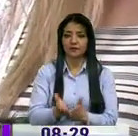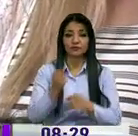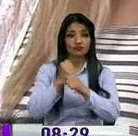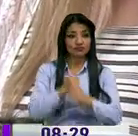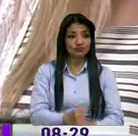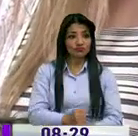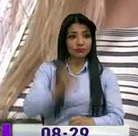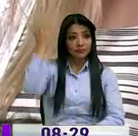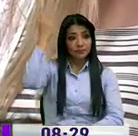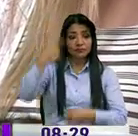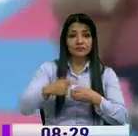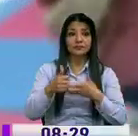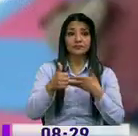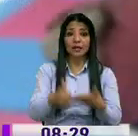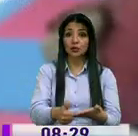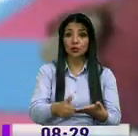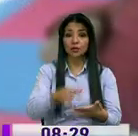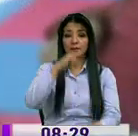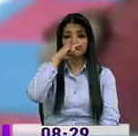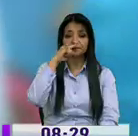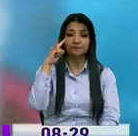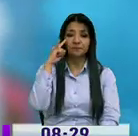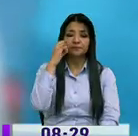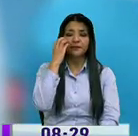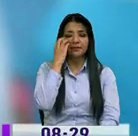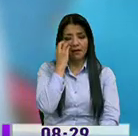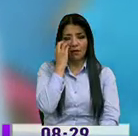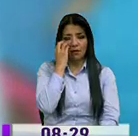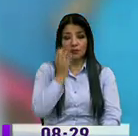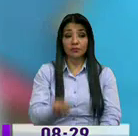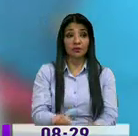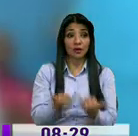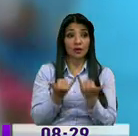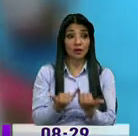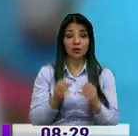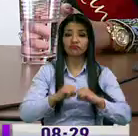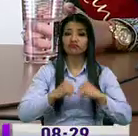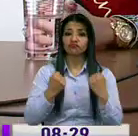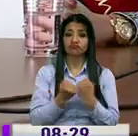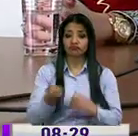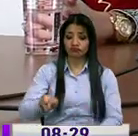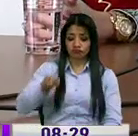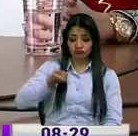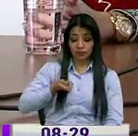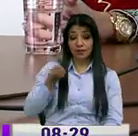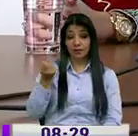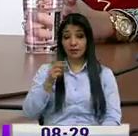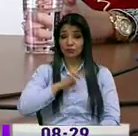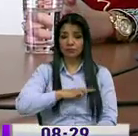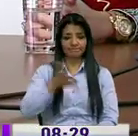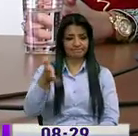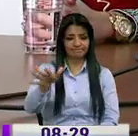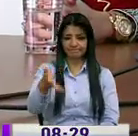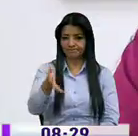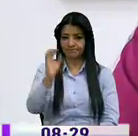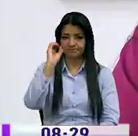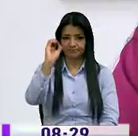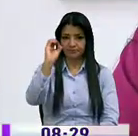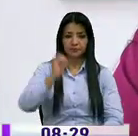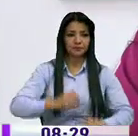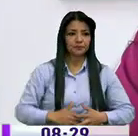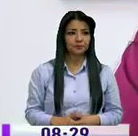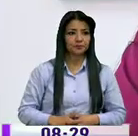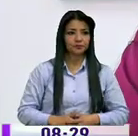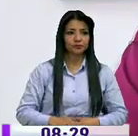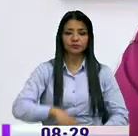Quito ayuda a personas con síndrome de Down. Actualmente, la organización no recibe dinero del municipio. El apoyo